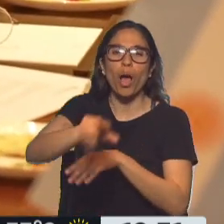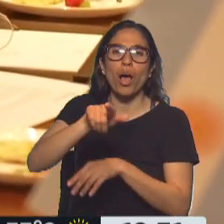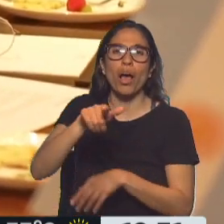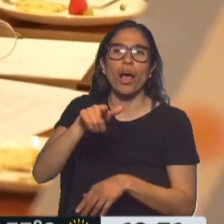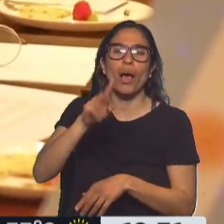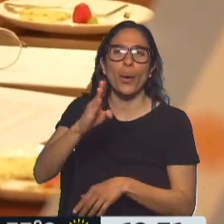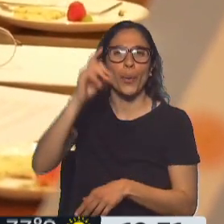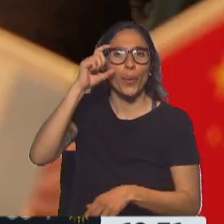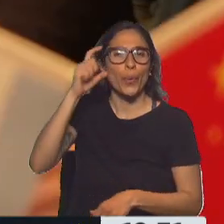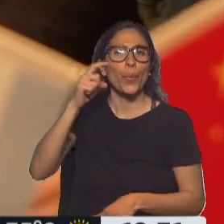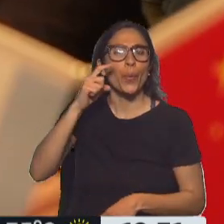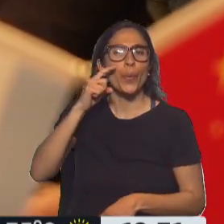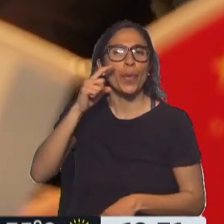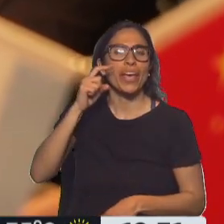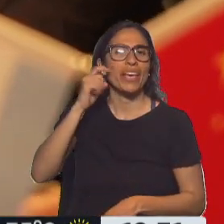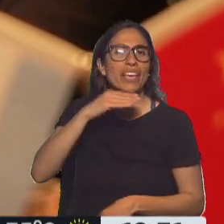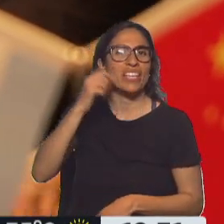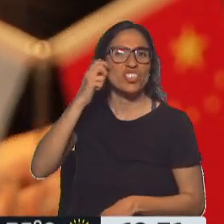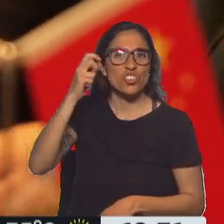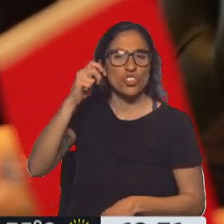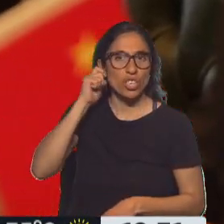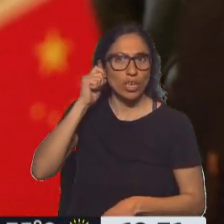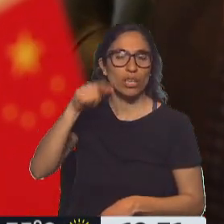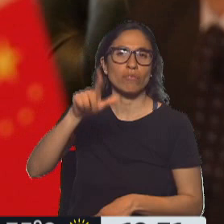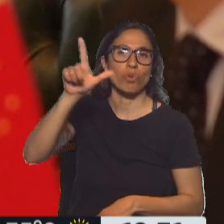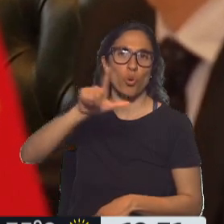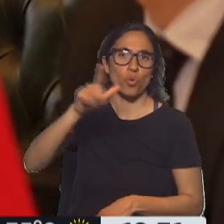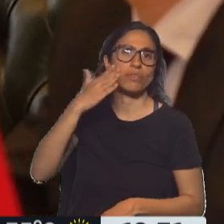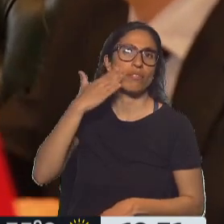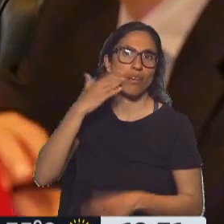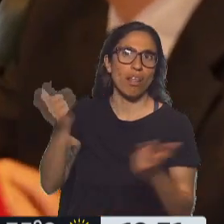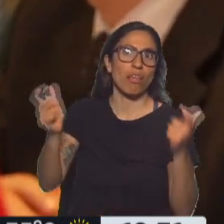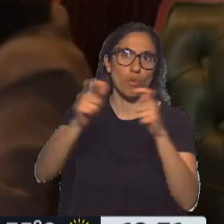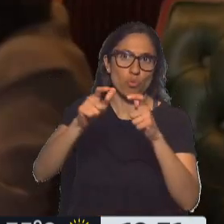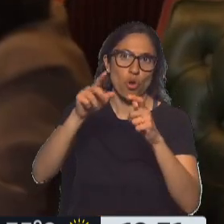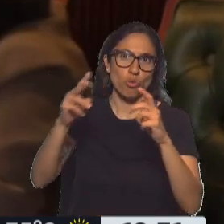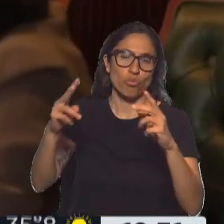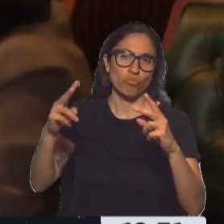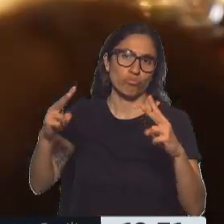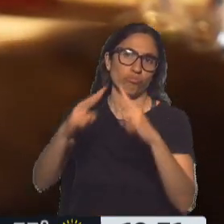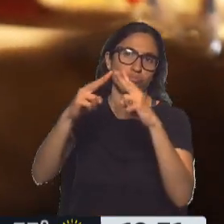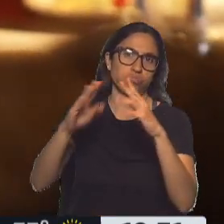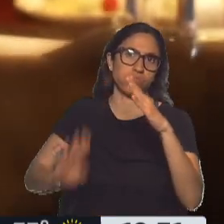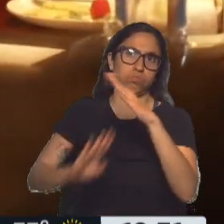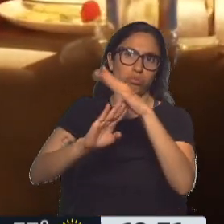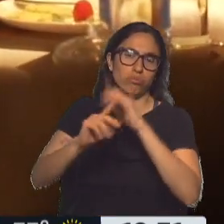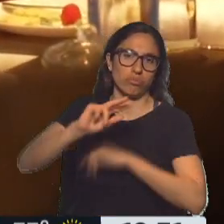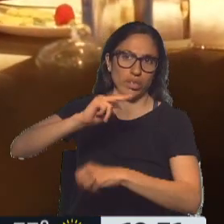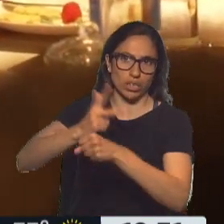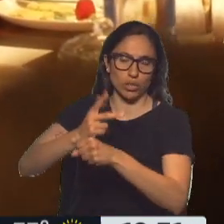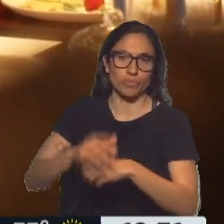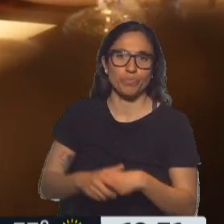Beijing, a la cual se va a trasladar el día lunes por la tarde, ya que esa reunión será el martes. Reunión a la cual